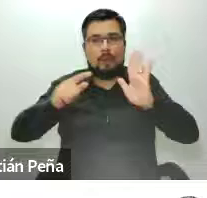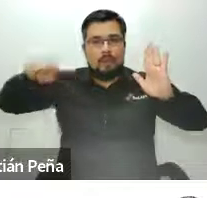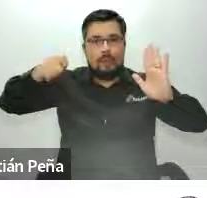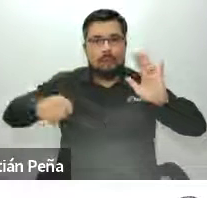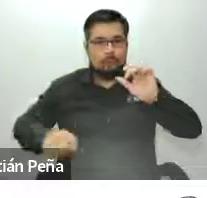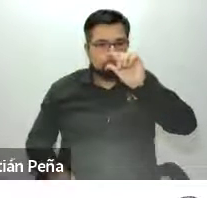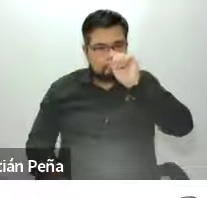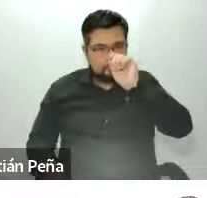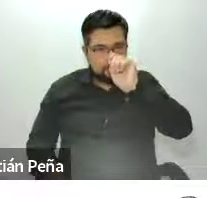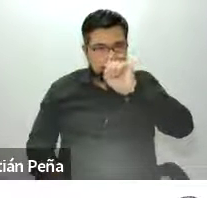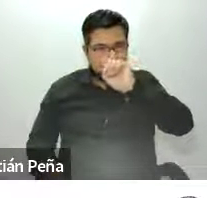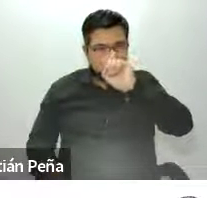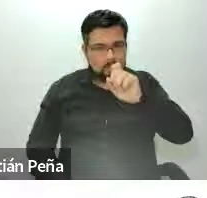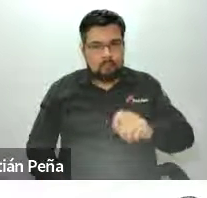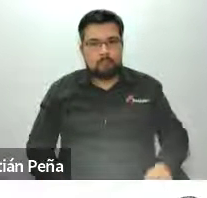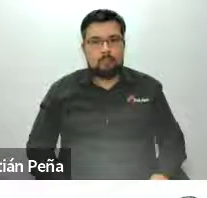compartiendo.